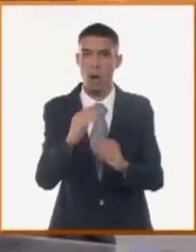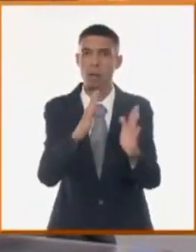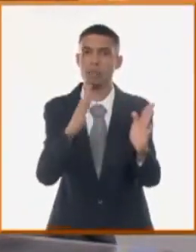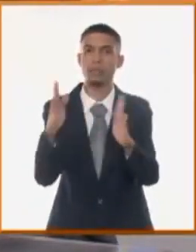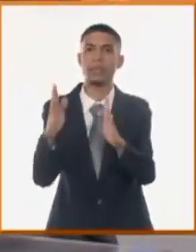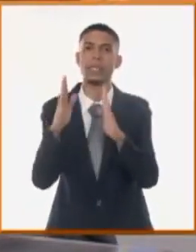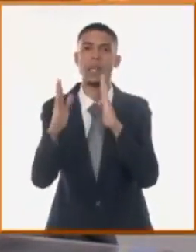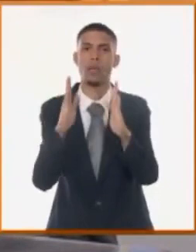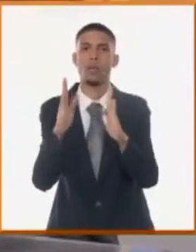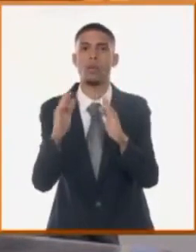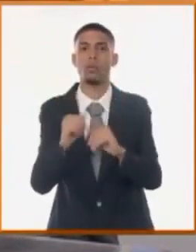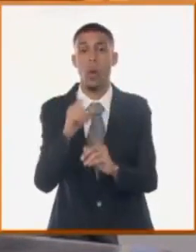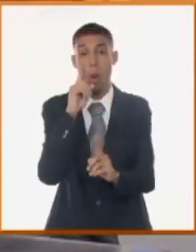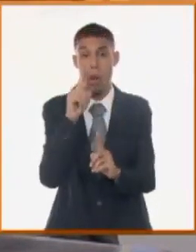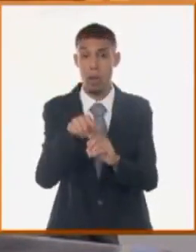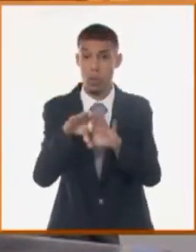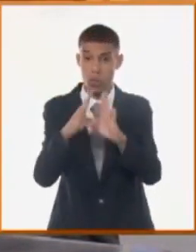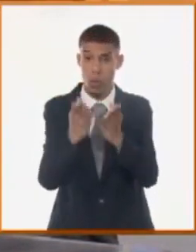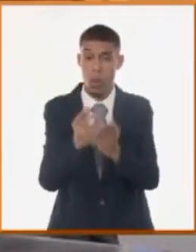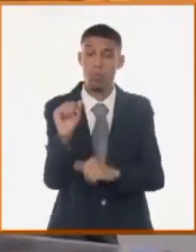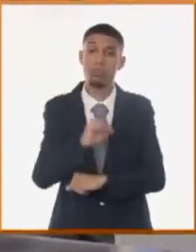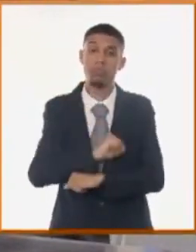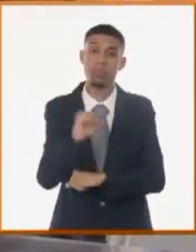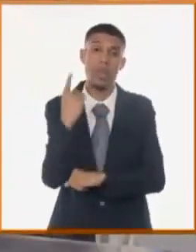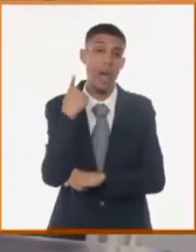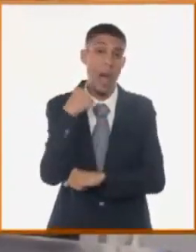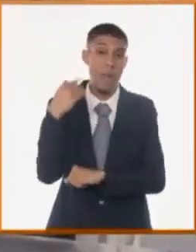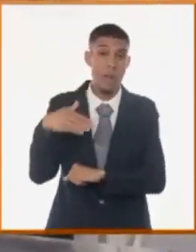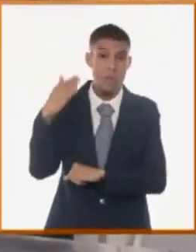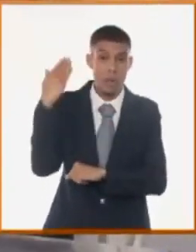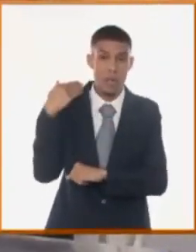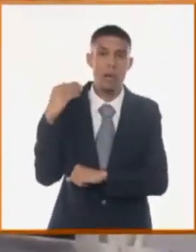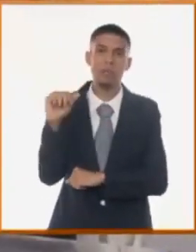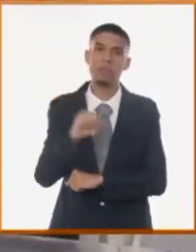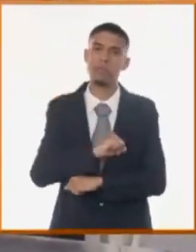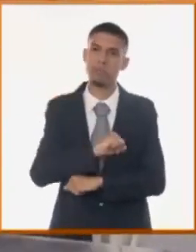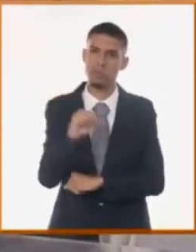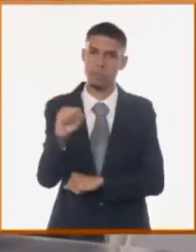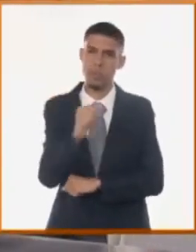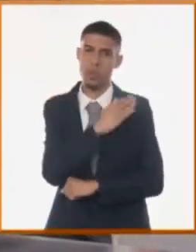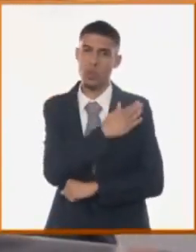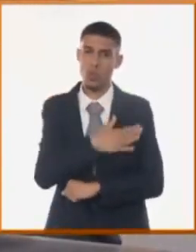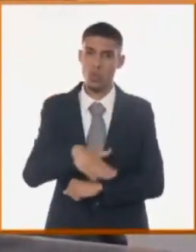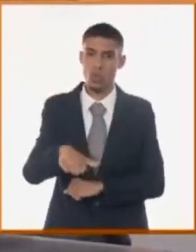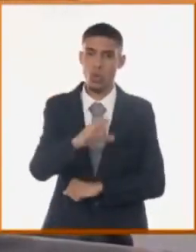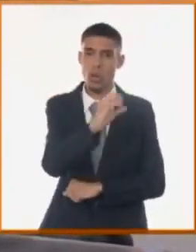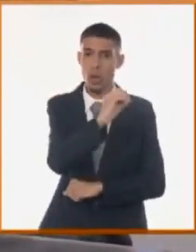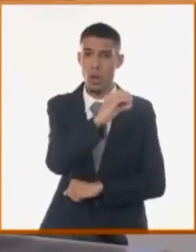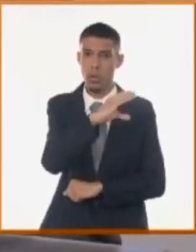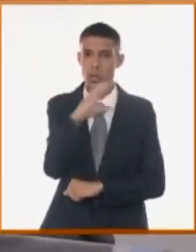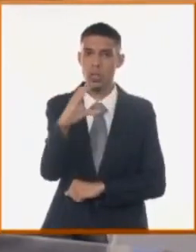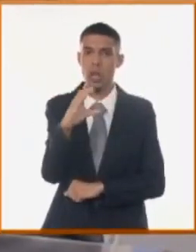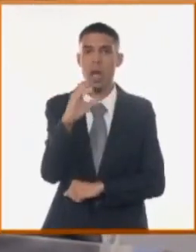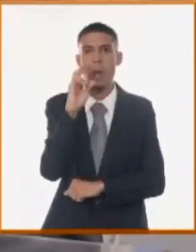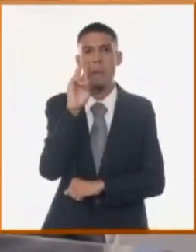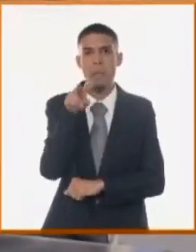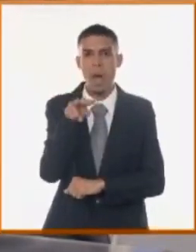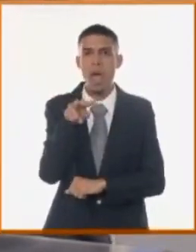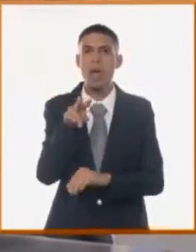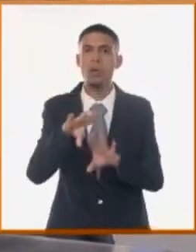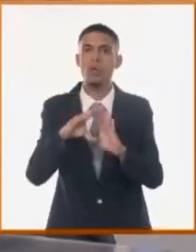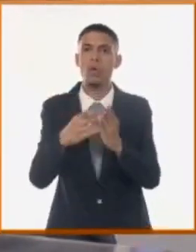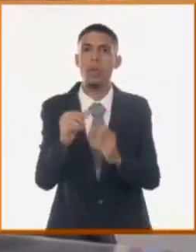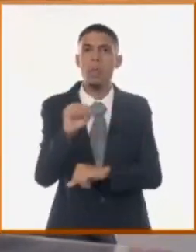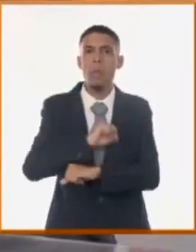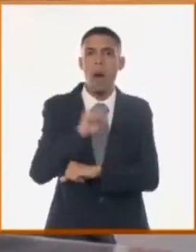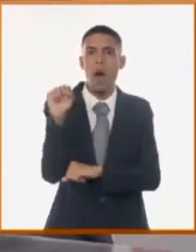se lograron. Es bueno decir que todos esos beneficios hoy se perciben en la zona occidental de los que ya hablamos. Y apenas